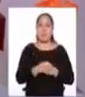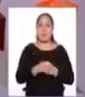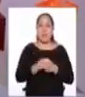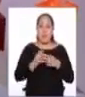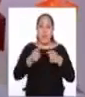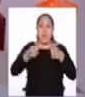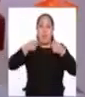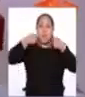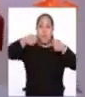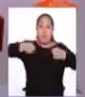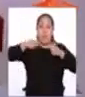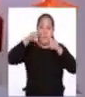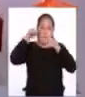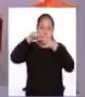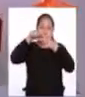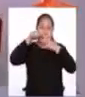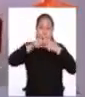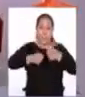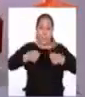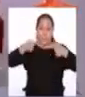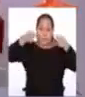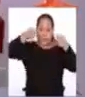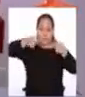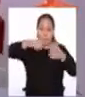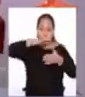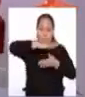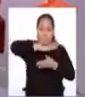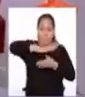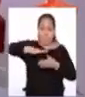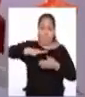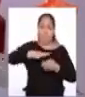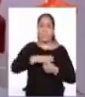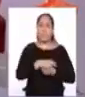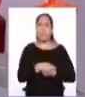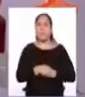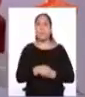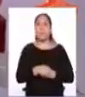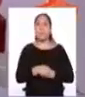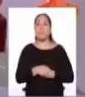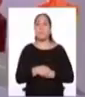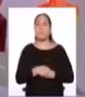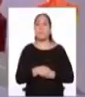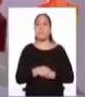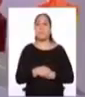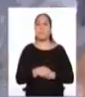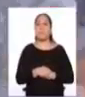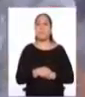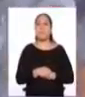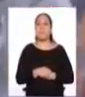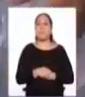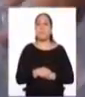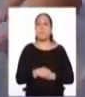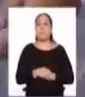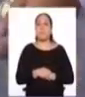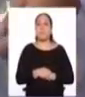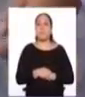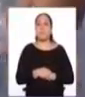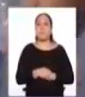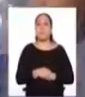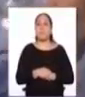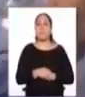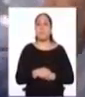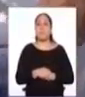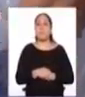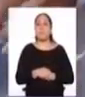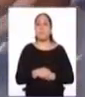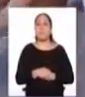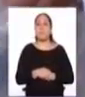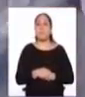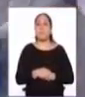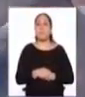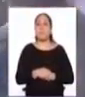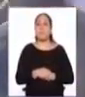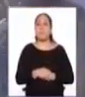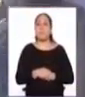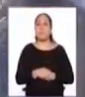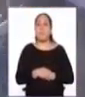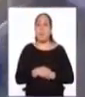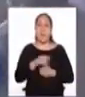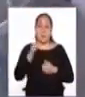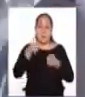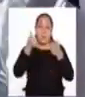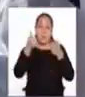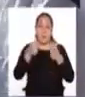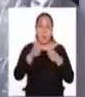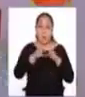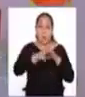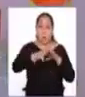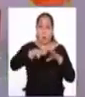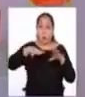cubriendo el bol. A ver, a ver, a ver, a ver, a ver. Me corrige si está mal, ¿sí? A ver, lo pongo ahí. O lo estiro